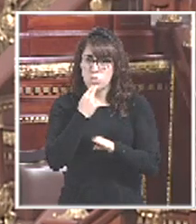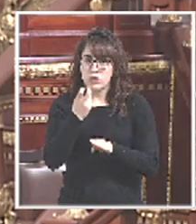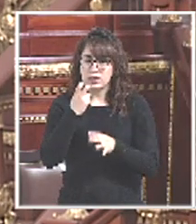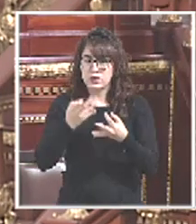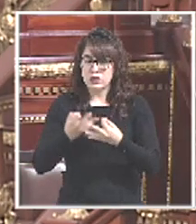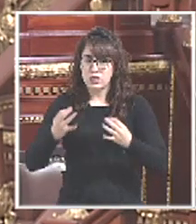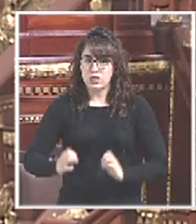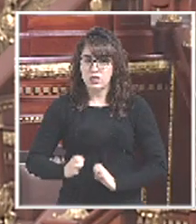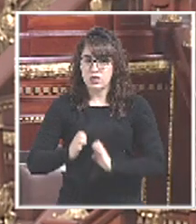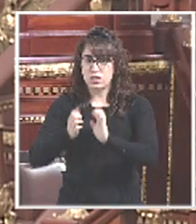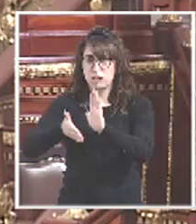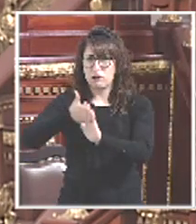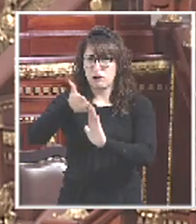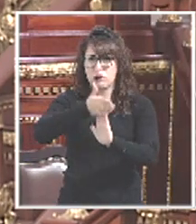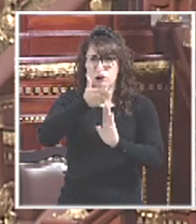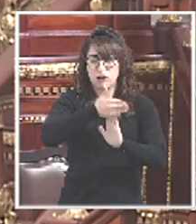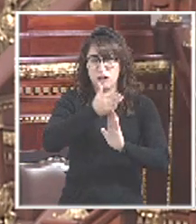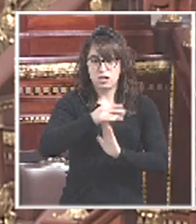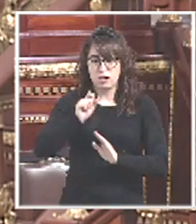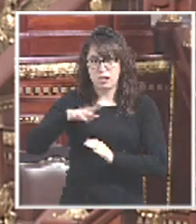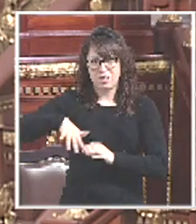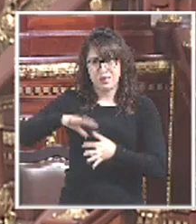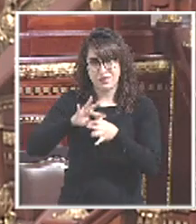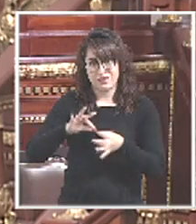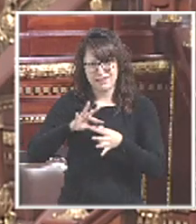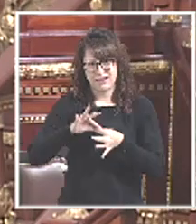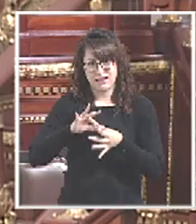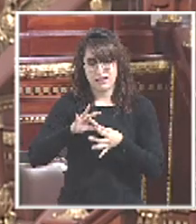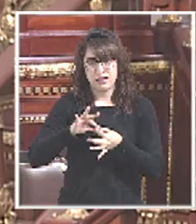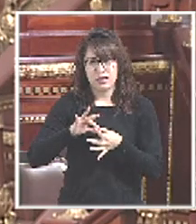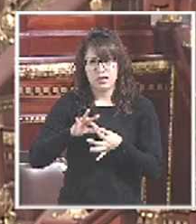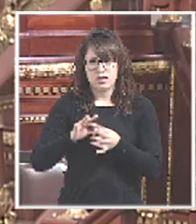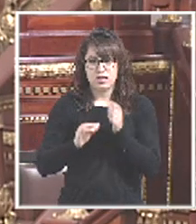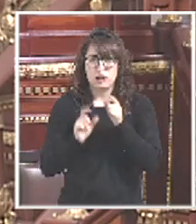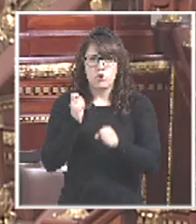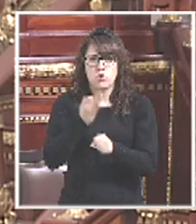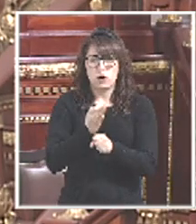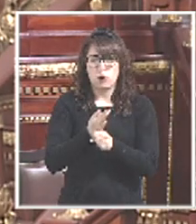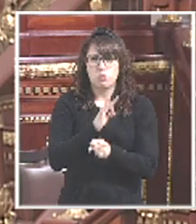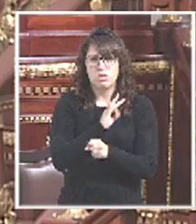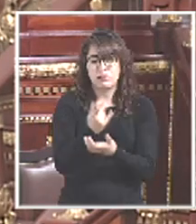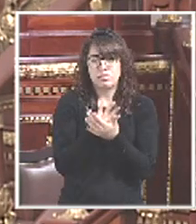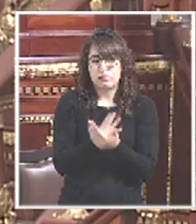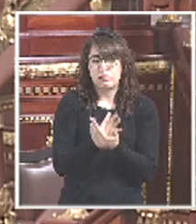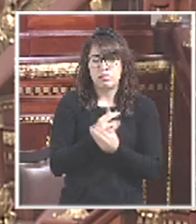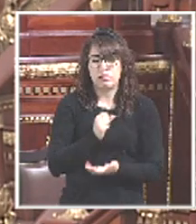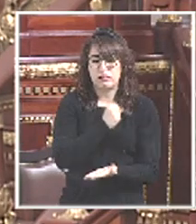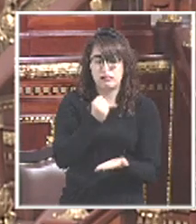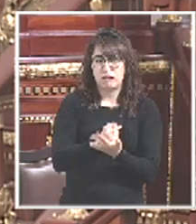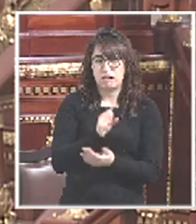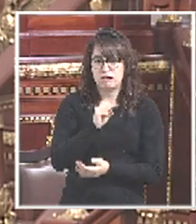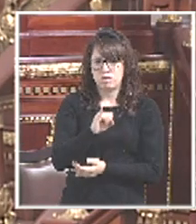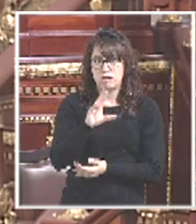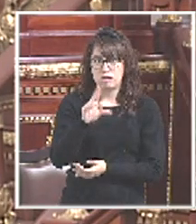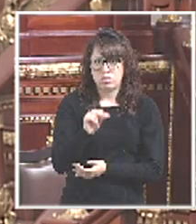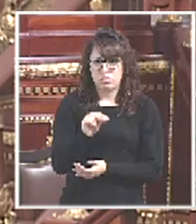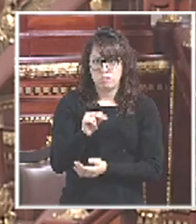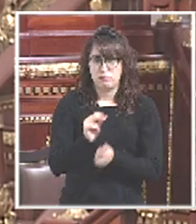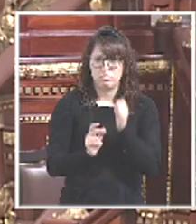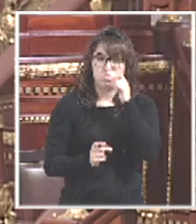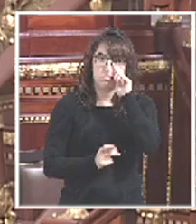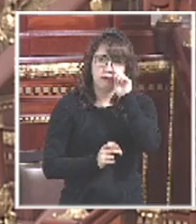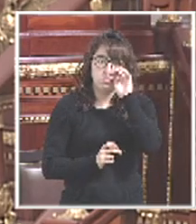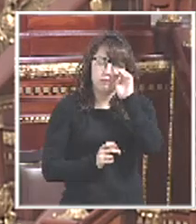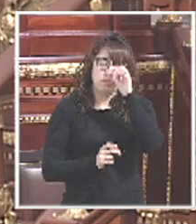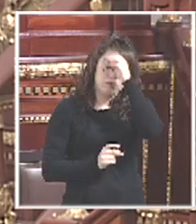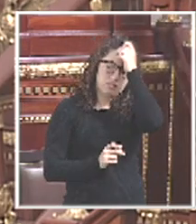se efectúa en los predios de mérito, el cual se encuentra pendiente de resolución. Asimismo, con fecha 7